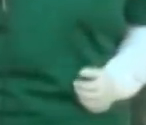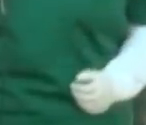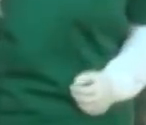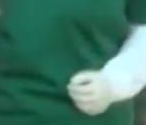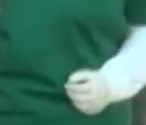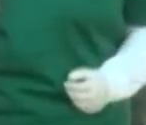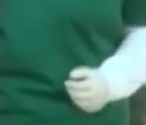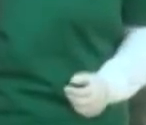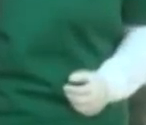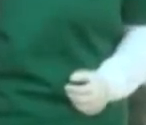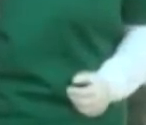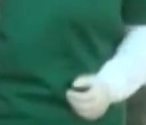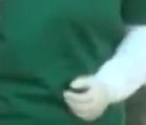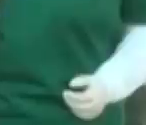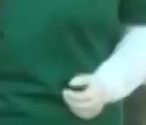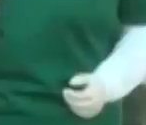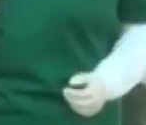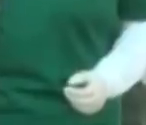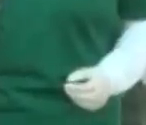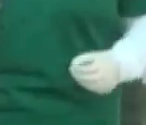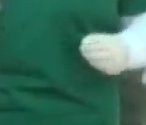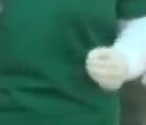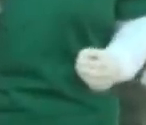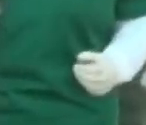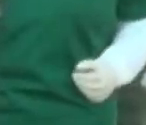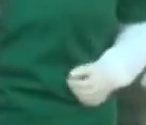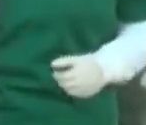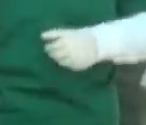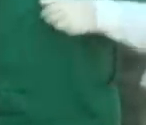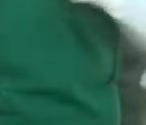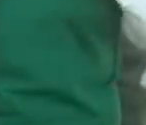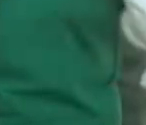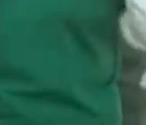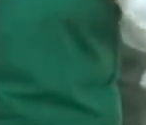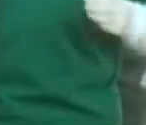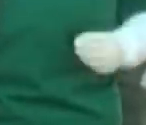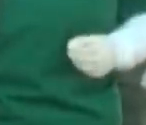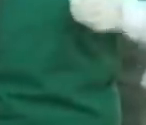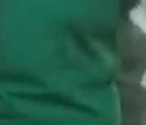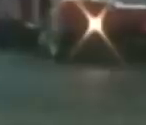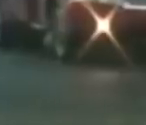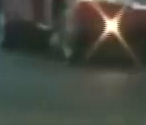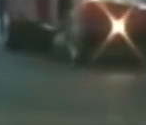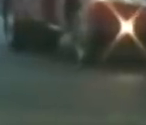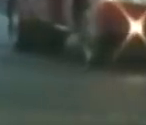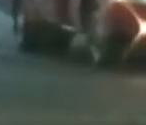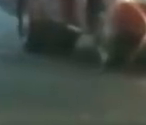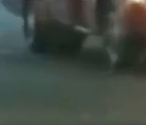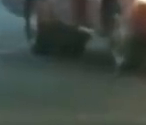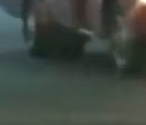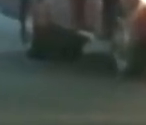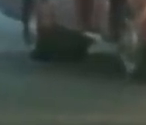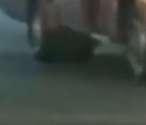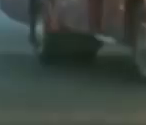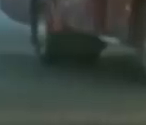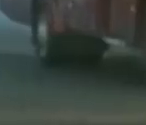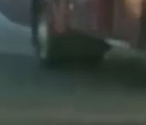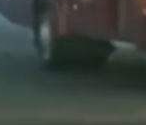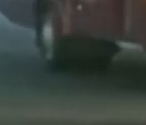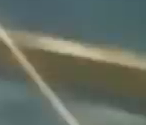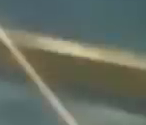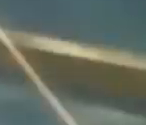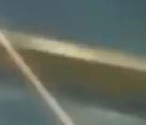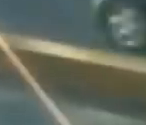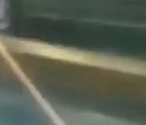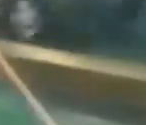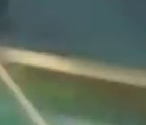priorizadas dentro del estado. Tenemos rutas de 15 rutas para los trabajadores de